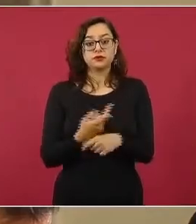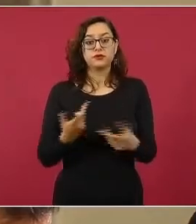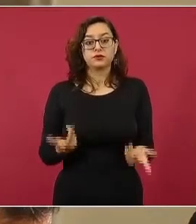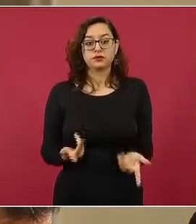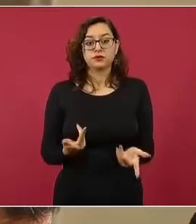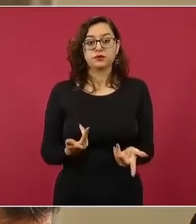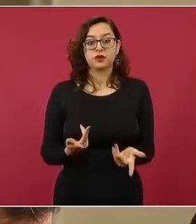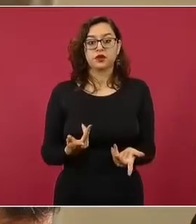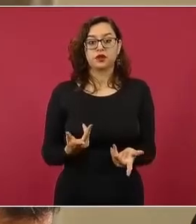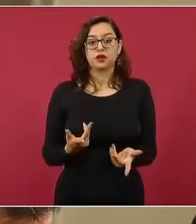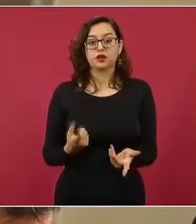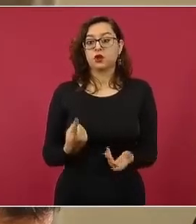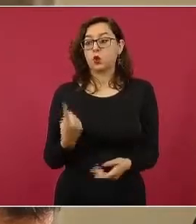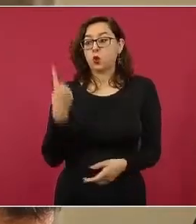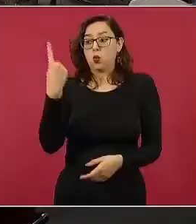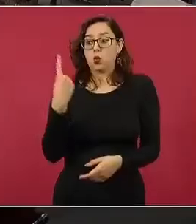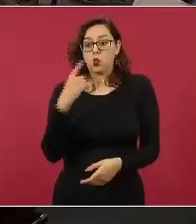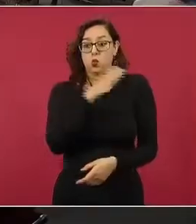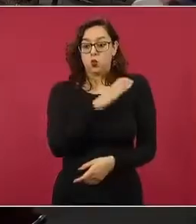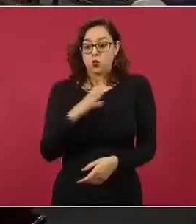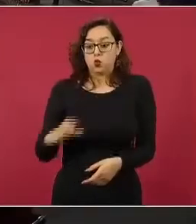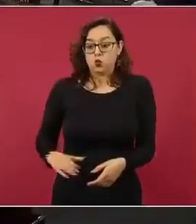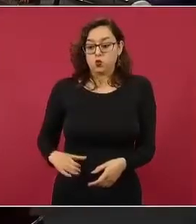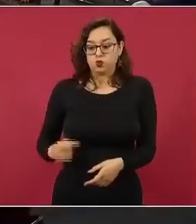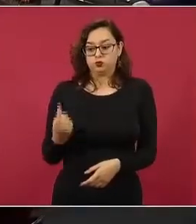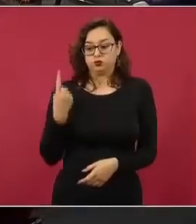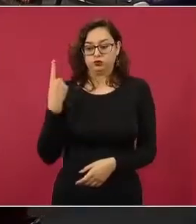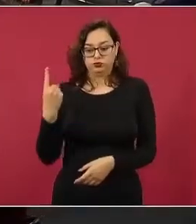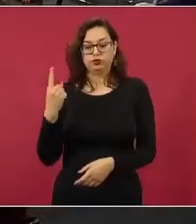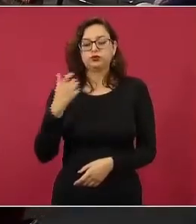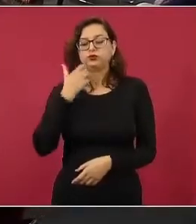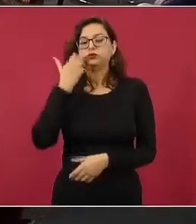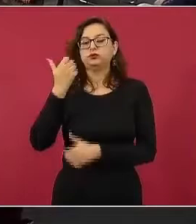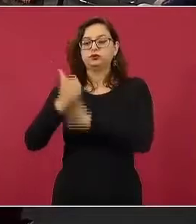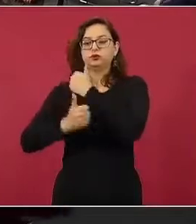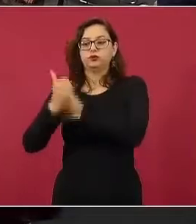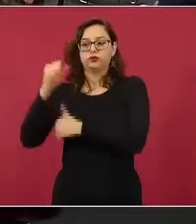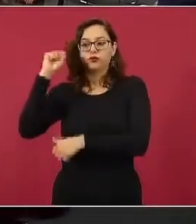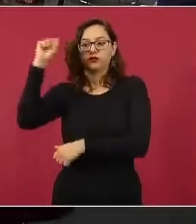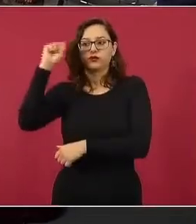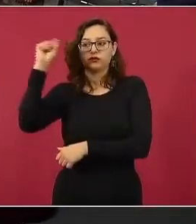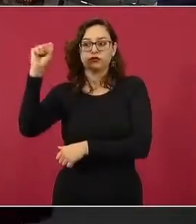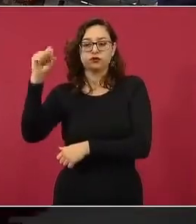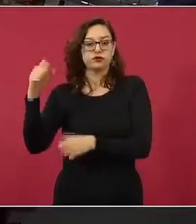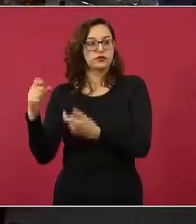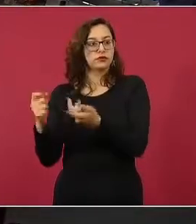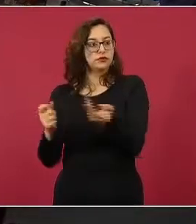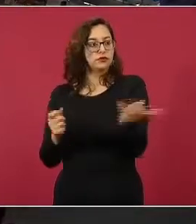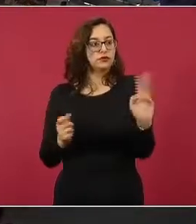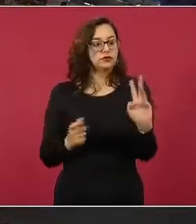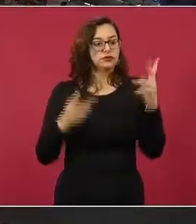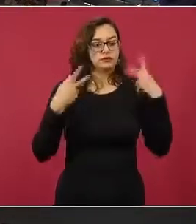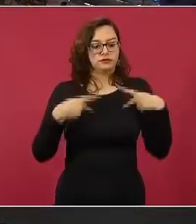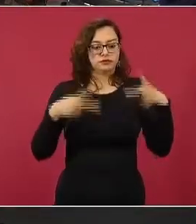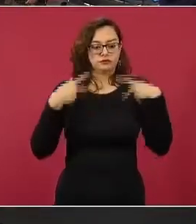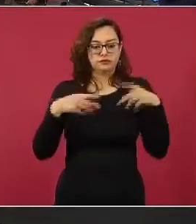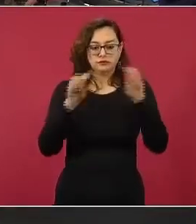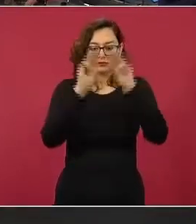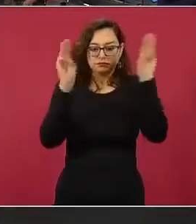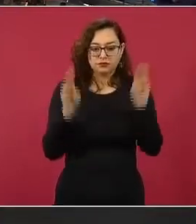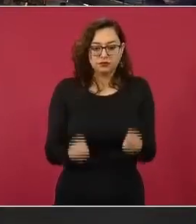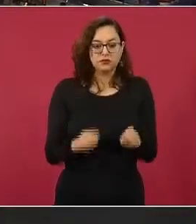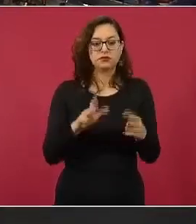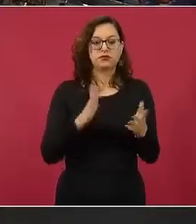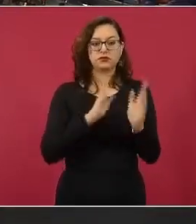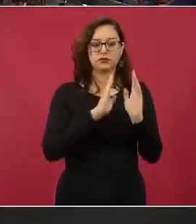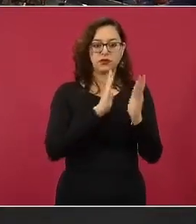Buenos días, presidente. Meme Yamel de Damexico News y Sin Censura. Presidente, sobre el tema del sindicato de Pemex,